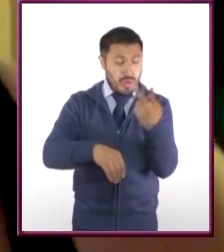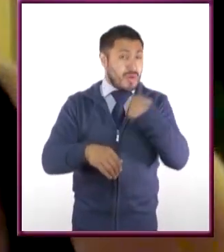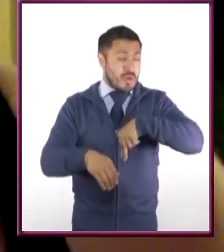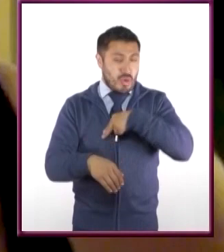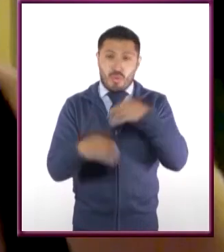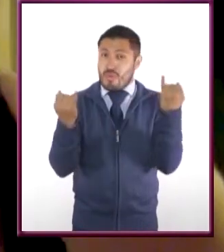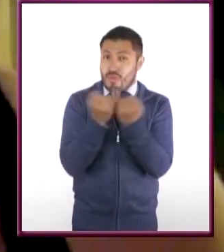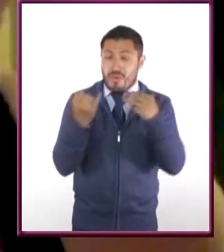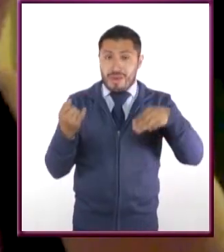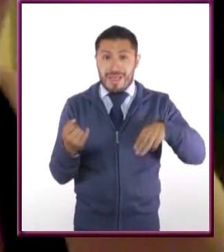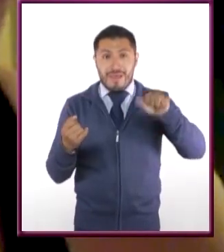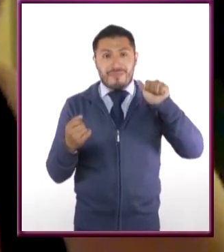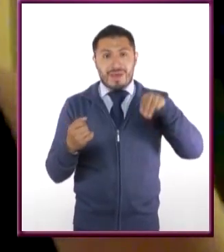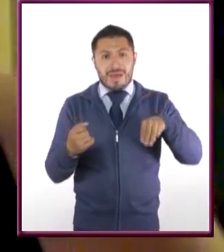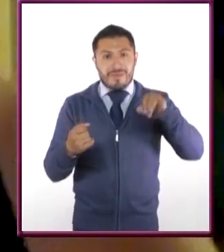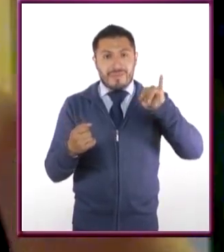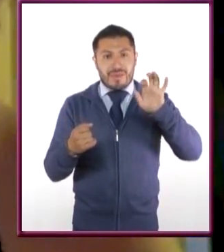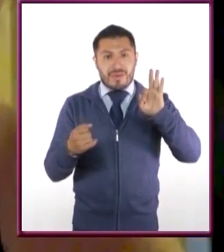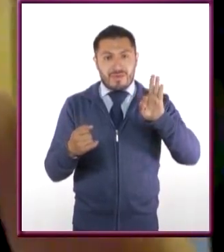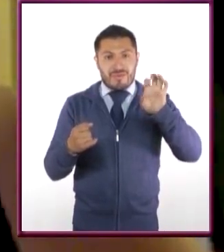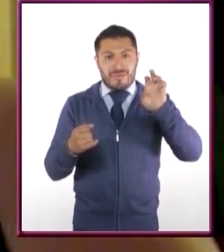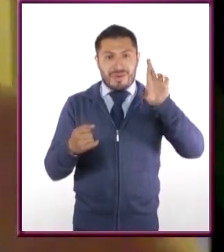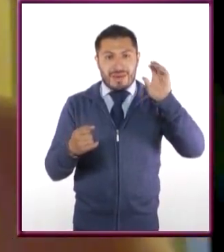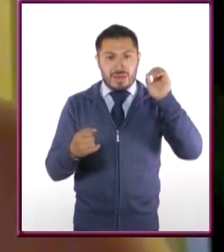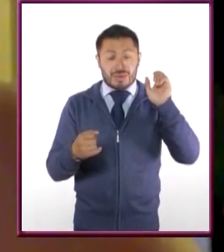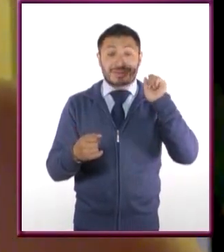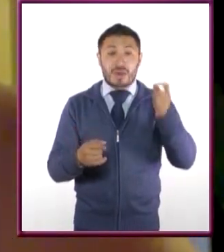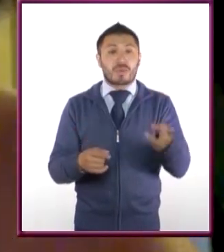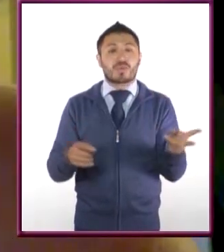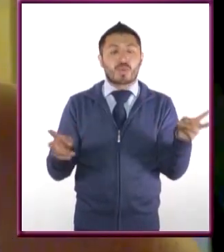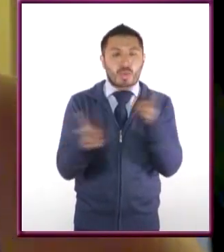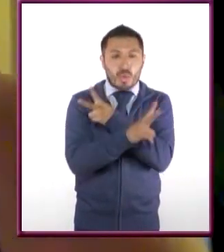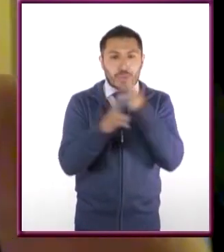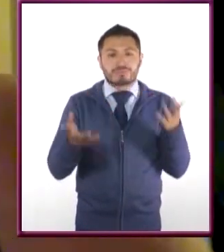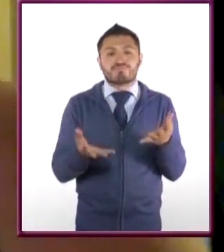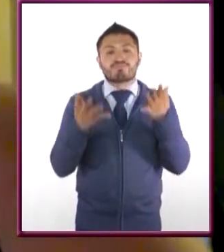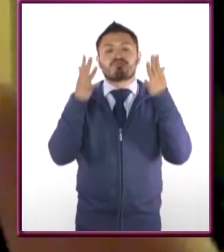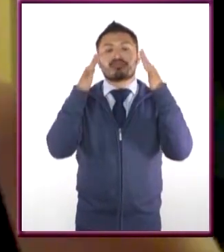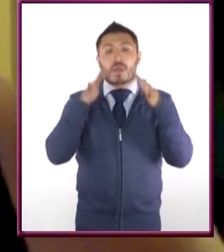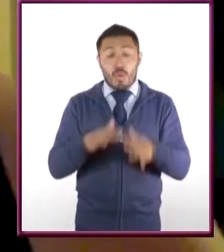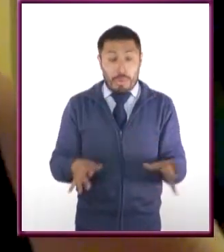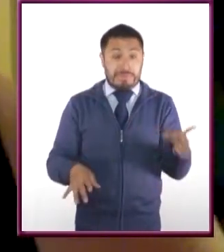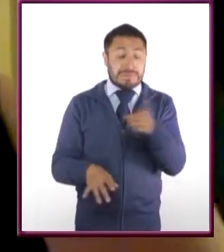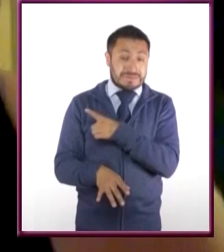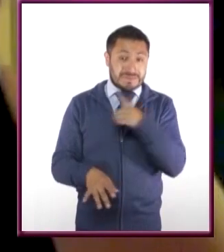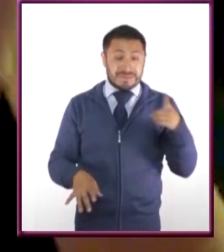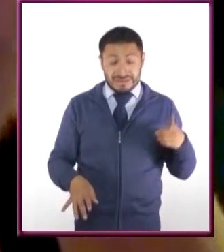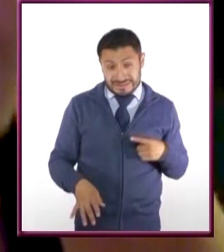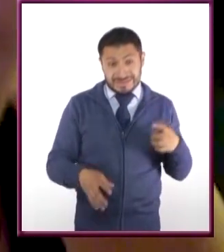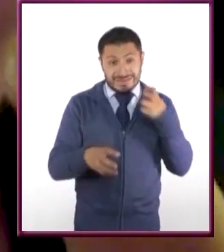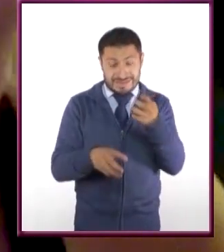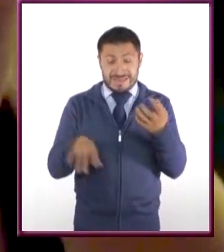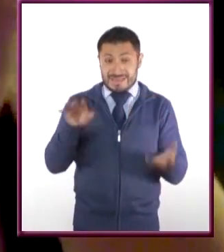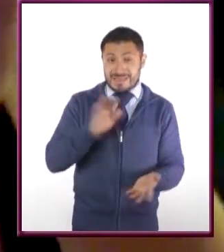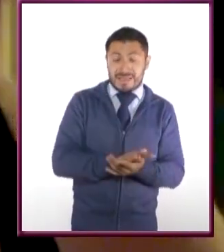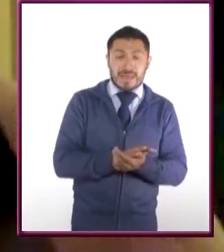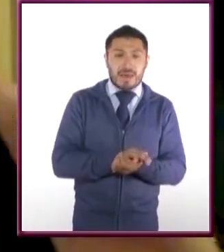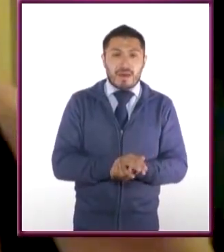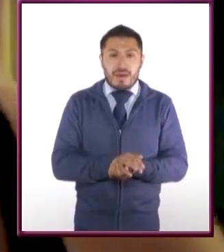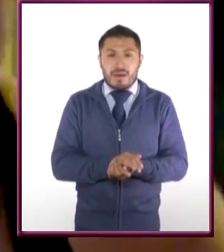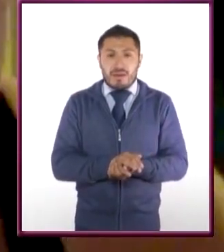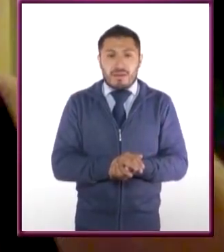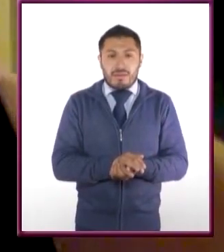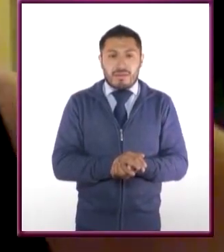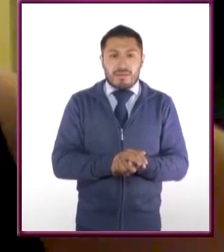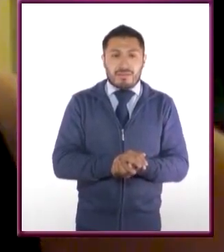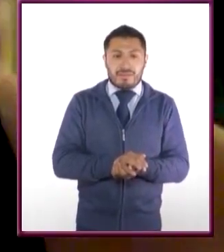nosotros, son mamíferos y al ser mamíferos respiran aire y tienen que compensar todo lo que platicábamos